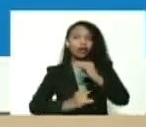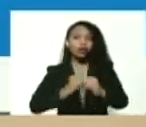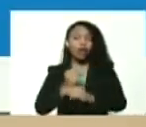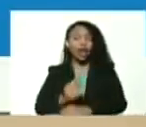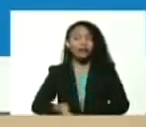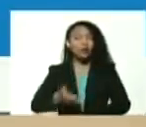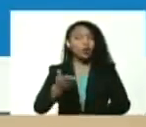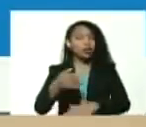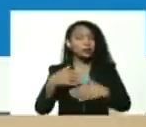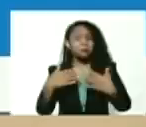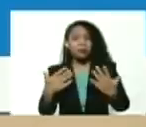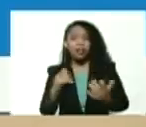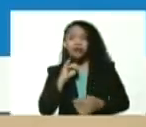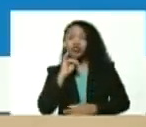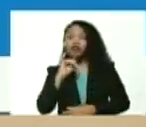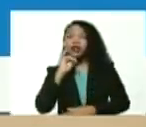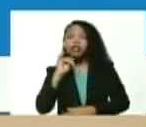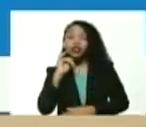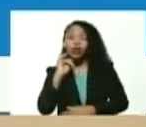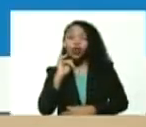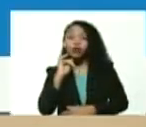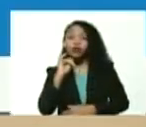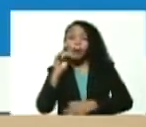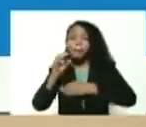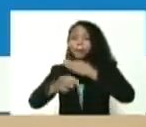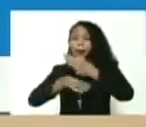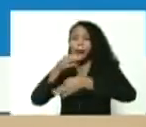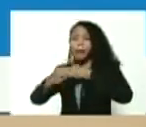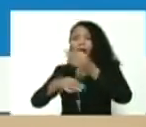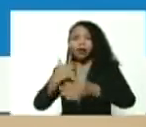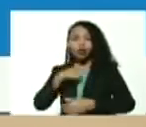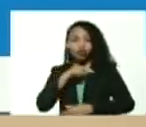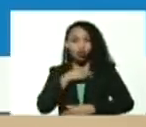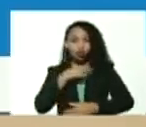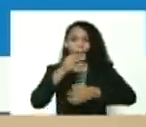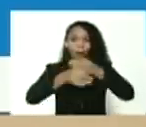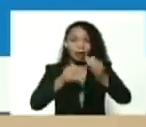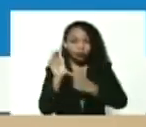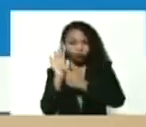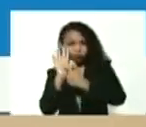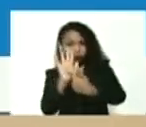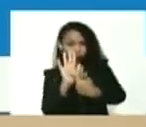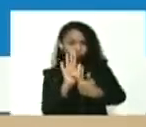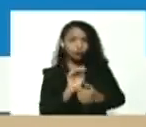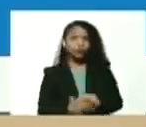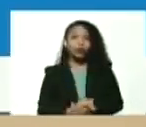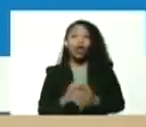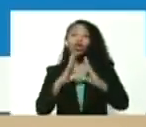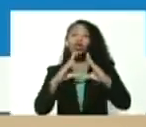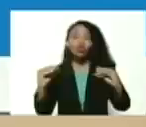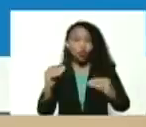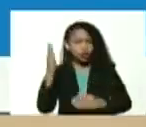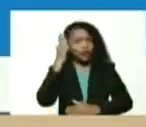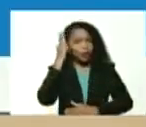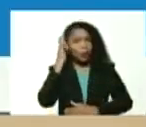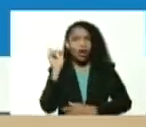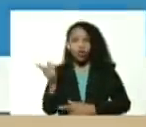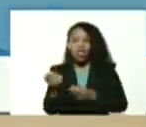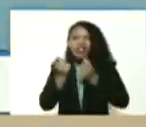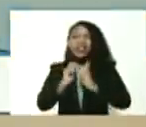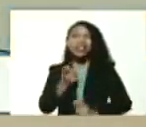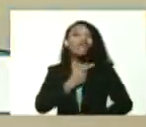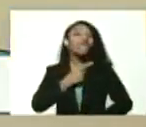importante los datos y los detalles que vamos a dar a continuación. Todos sabemos que se trata de una gran